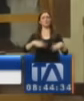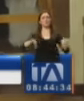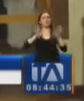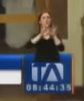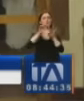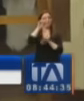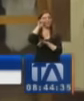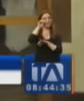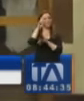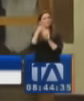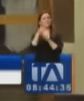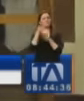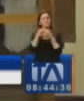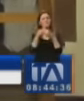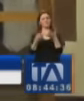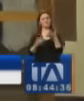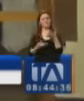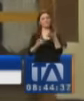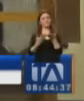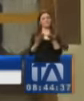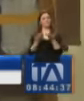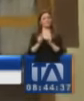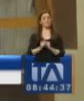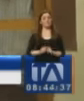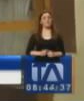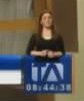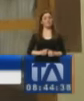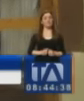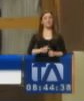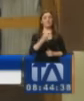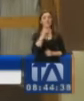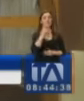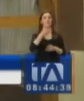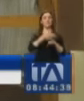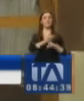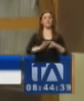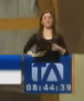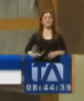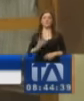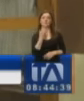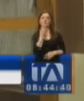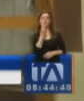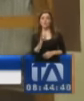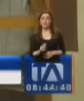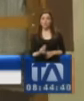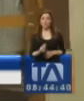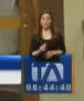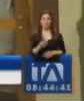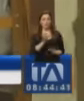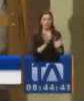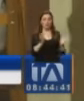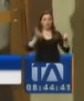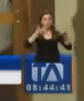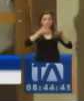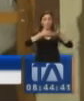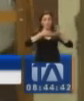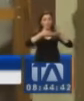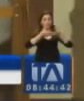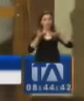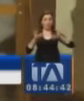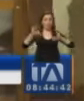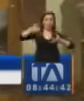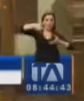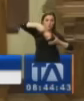recuerdos de García, de Eloy Alfaro, donde está la pila bautismal de Eloy Alfaro, y